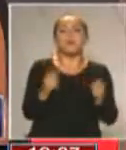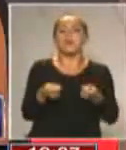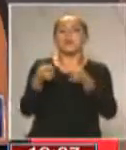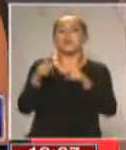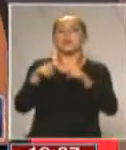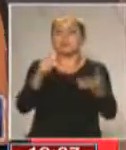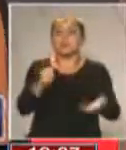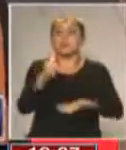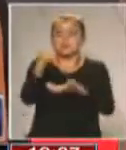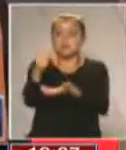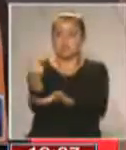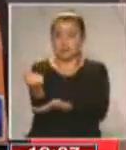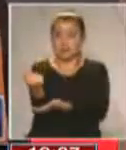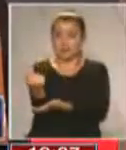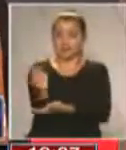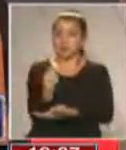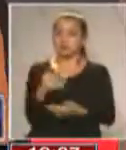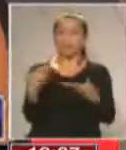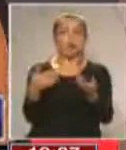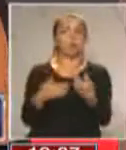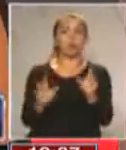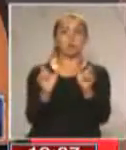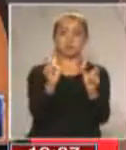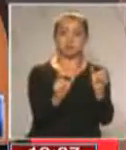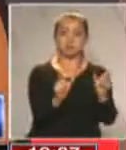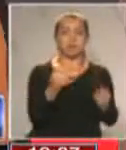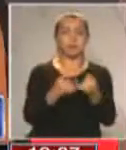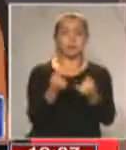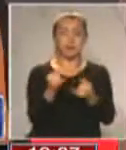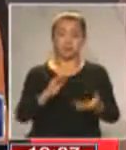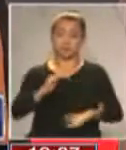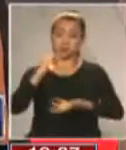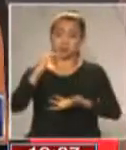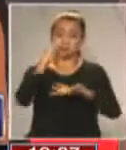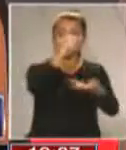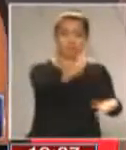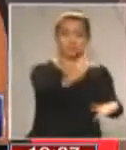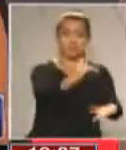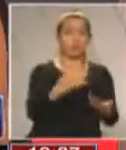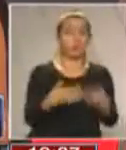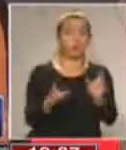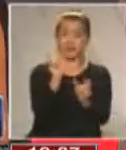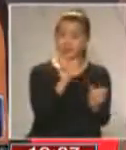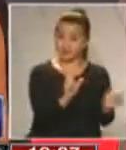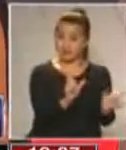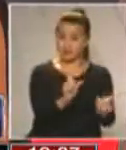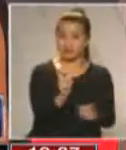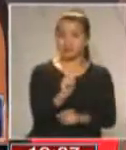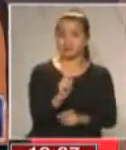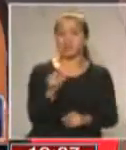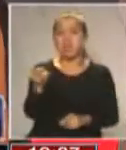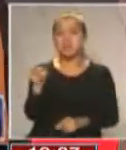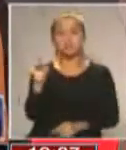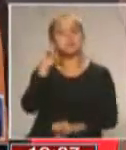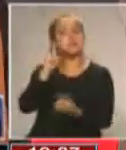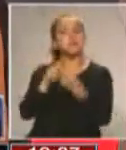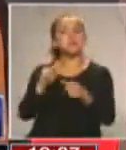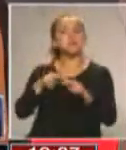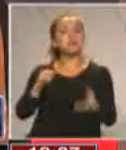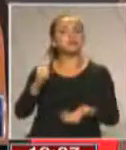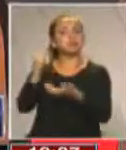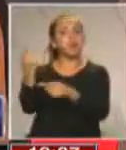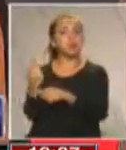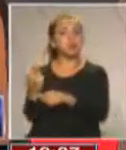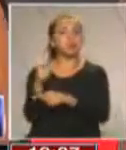crédito, que no se le daría a cualquier ciudadano, en plena campaña presidencial, y hoy en día es una persona que sí ocupa una función